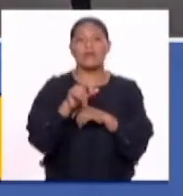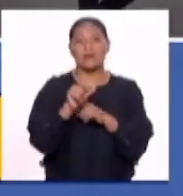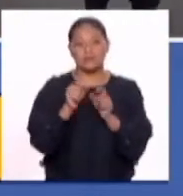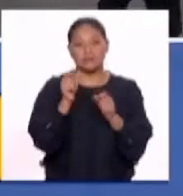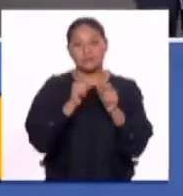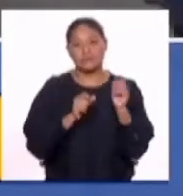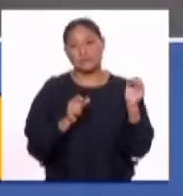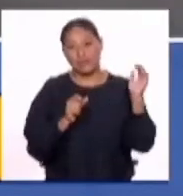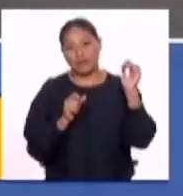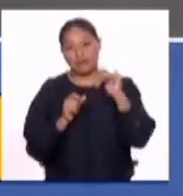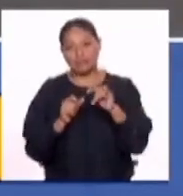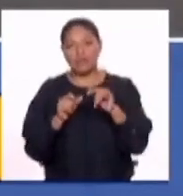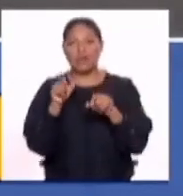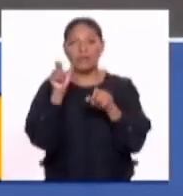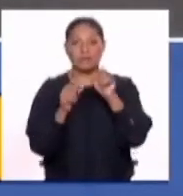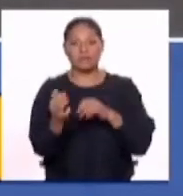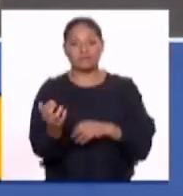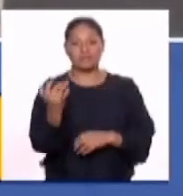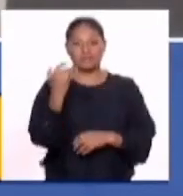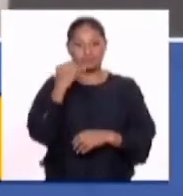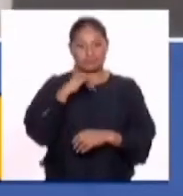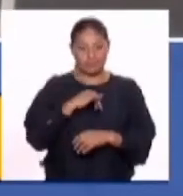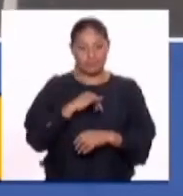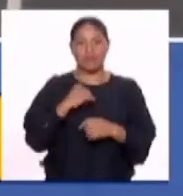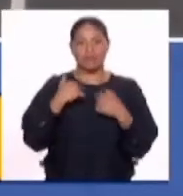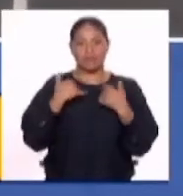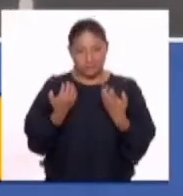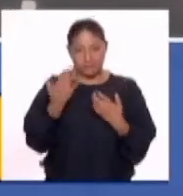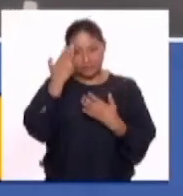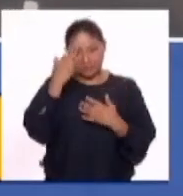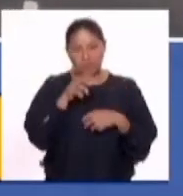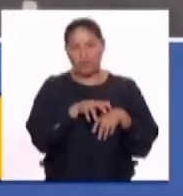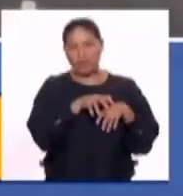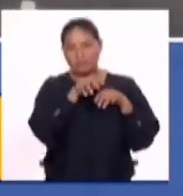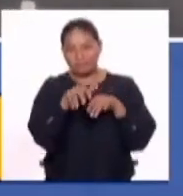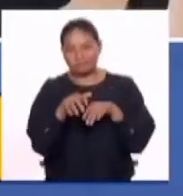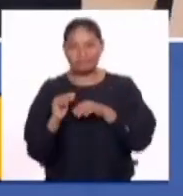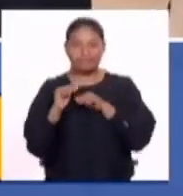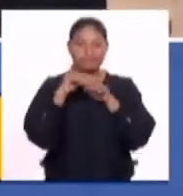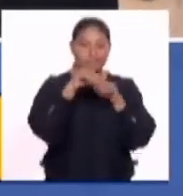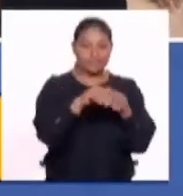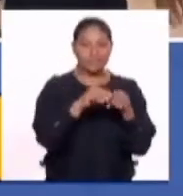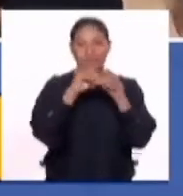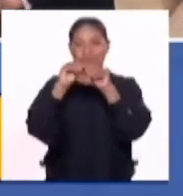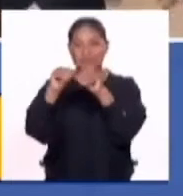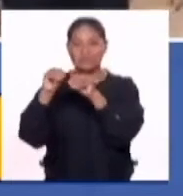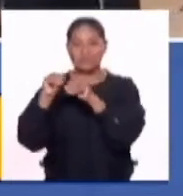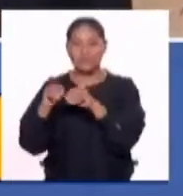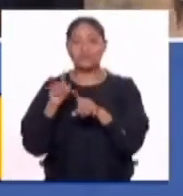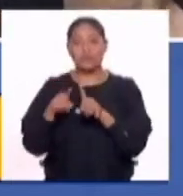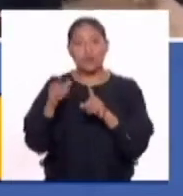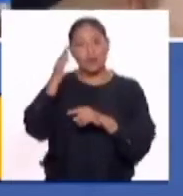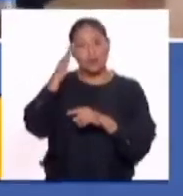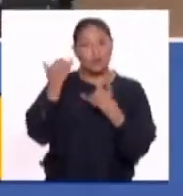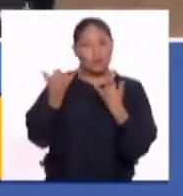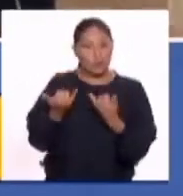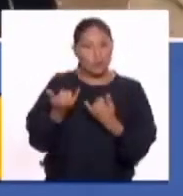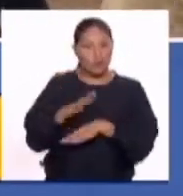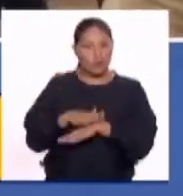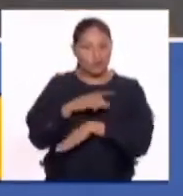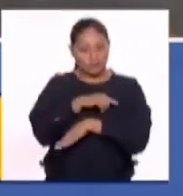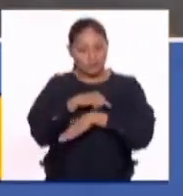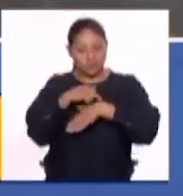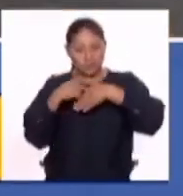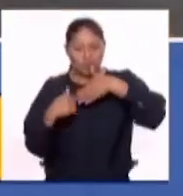indudablemente y que podría convertirse incluso en una humanitaria, no solamente hay que mirarla desde las cordilleras, desde la cordillera de Chile y